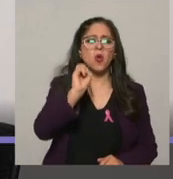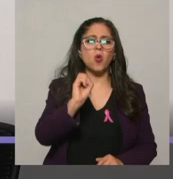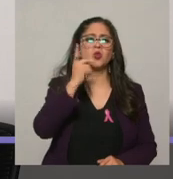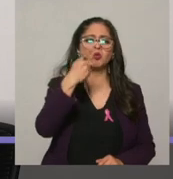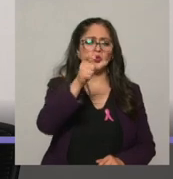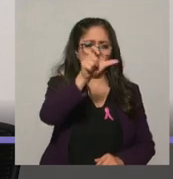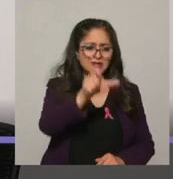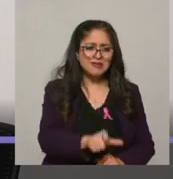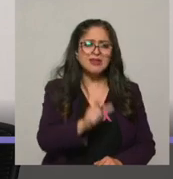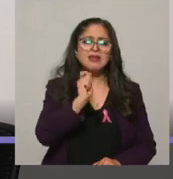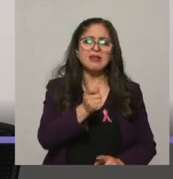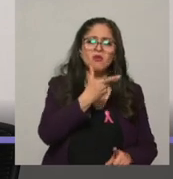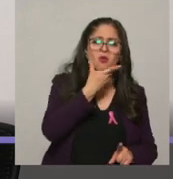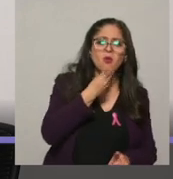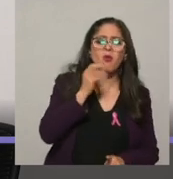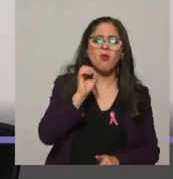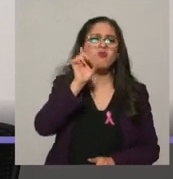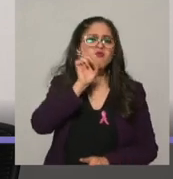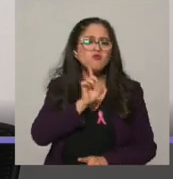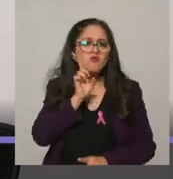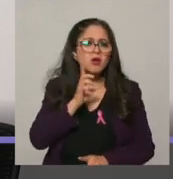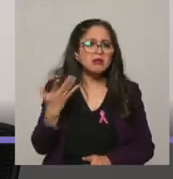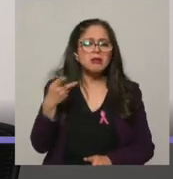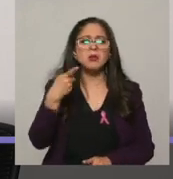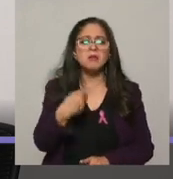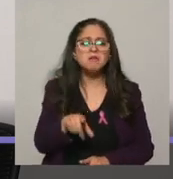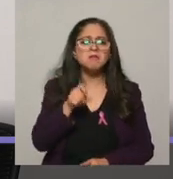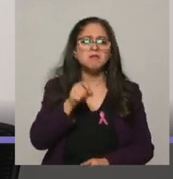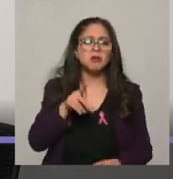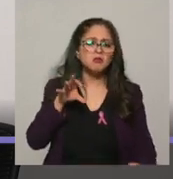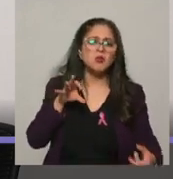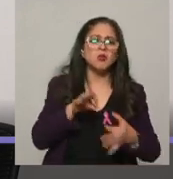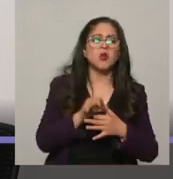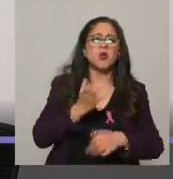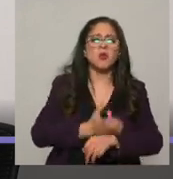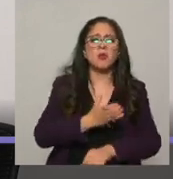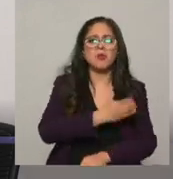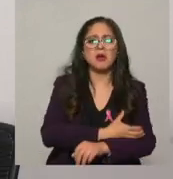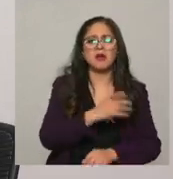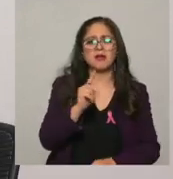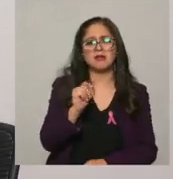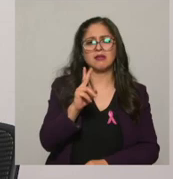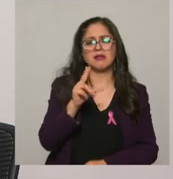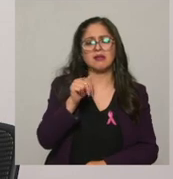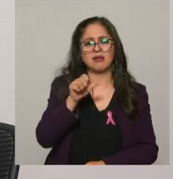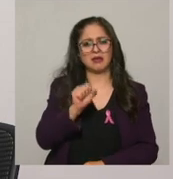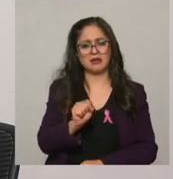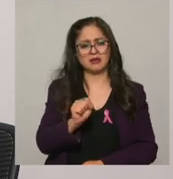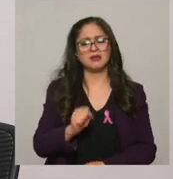lo que compete a compañeras trans. Y estos